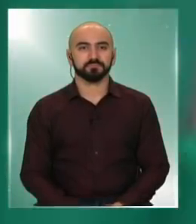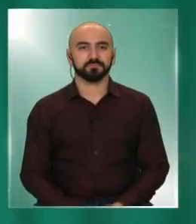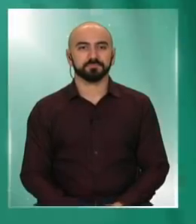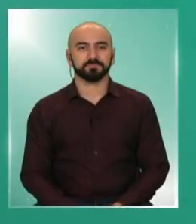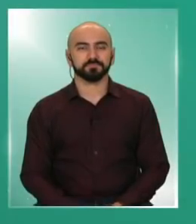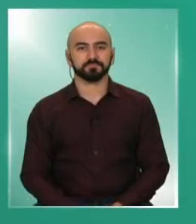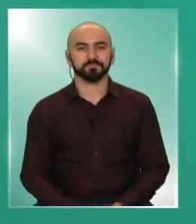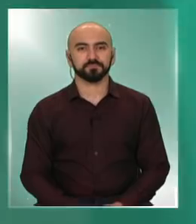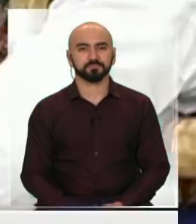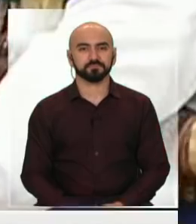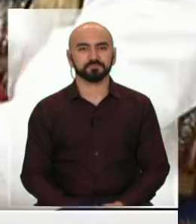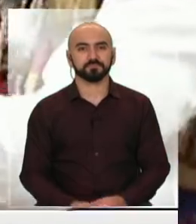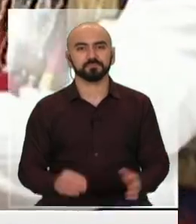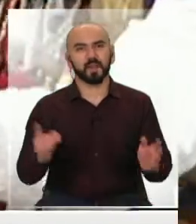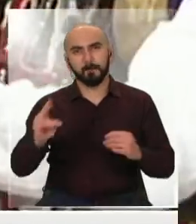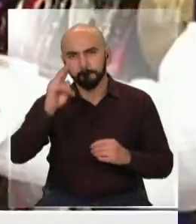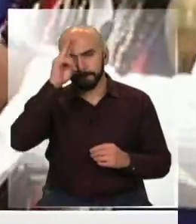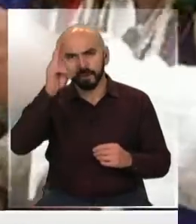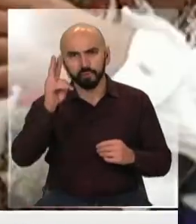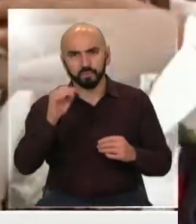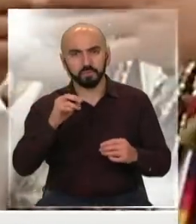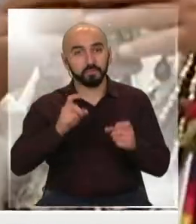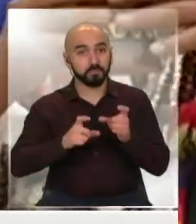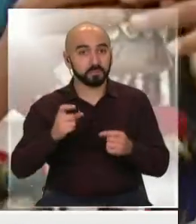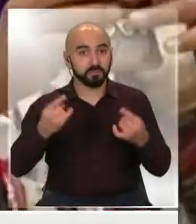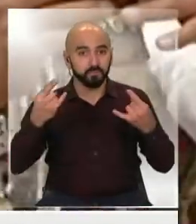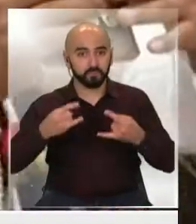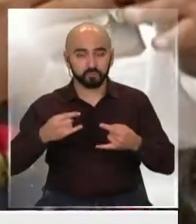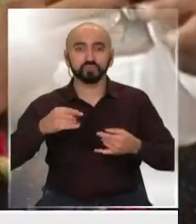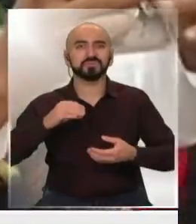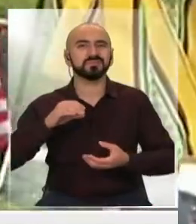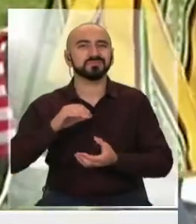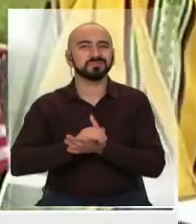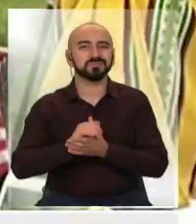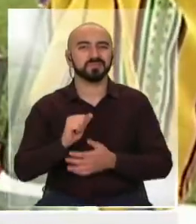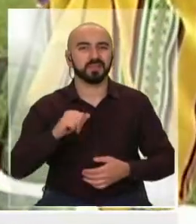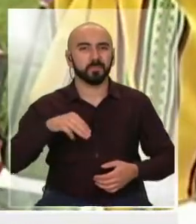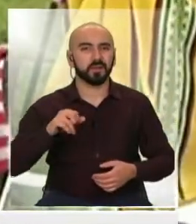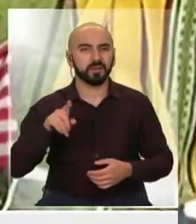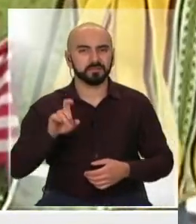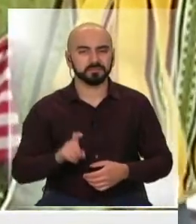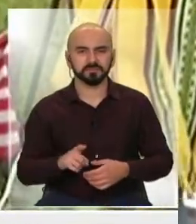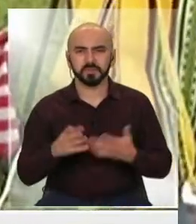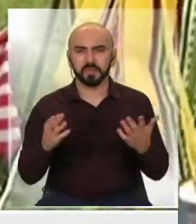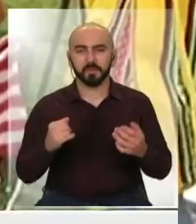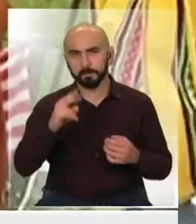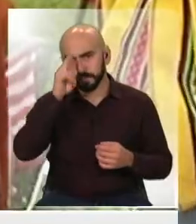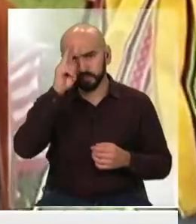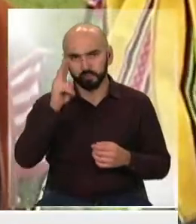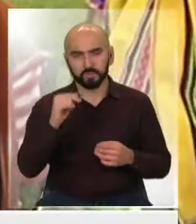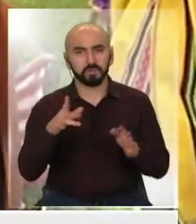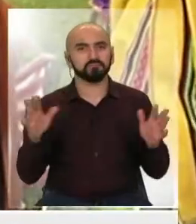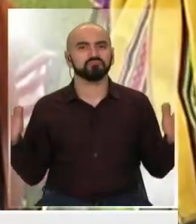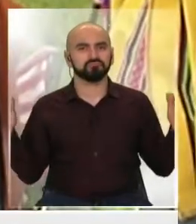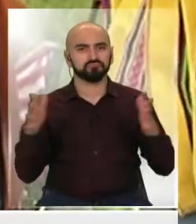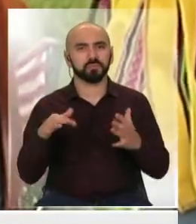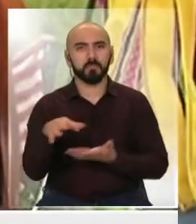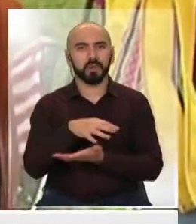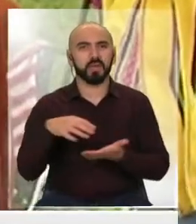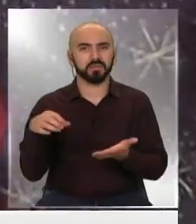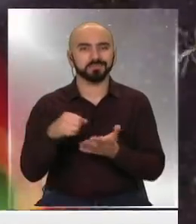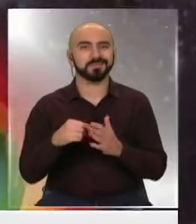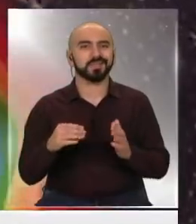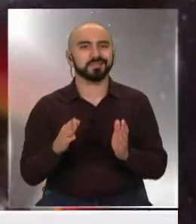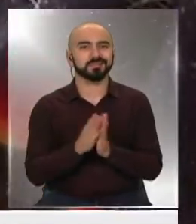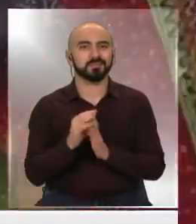y que ante esto en perú los chamanes que se reúnen como todos los años en esta época en la plaza san martín que está localizada en pleno